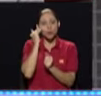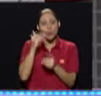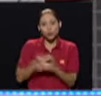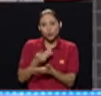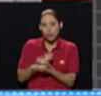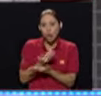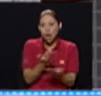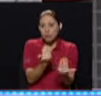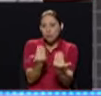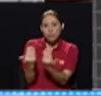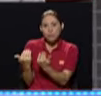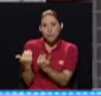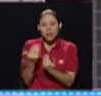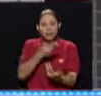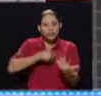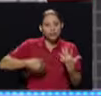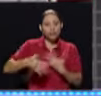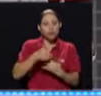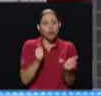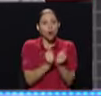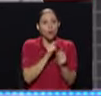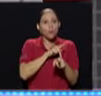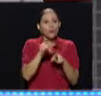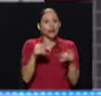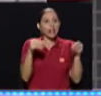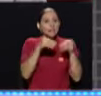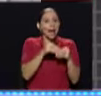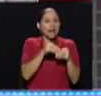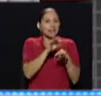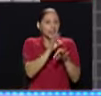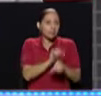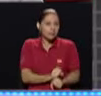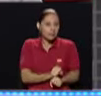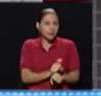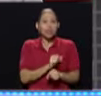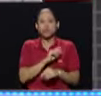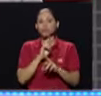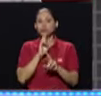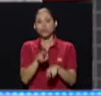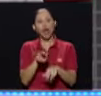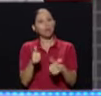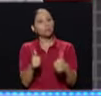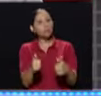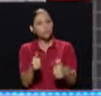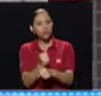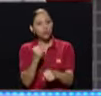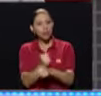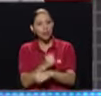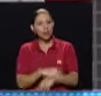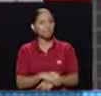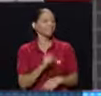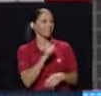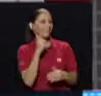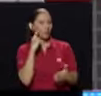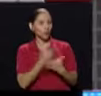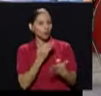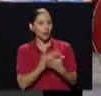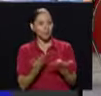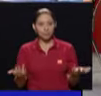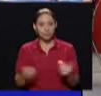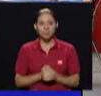experiencia de los profesionales ya, con más experiencia, con más tradición. Y se logra un resultado efectivo y que funciona. Sí, se